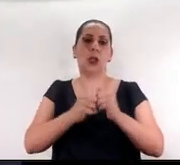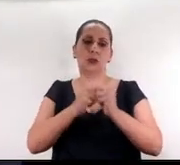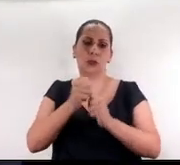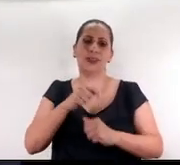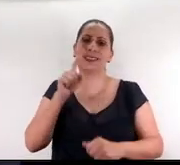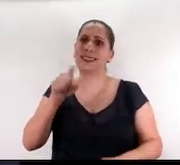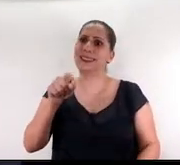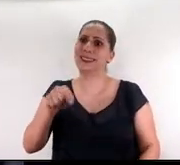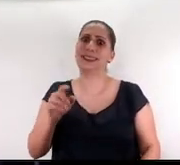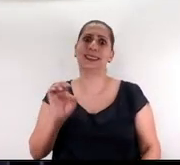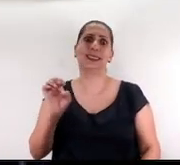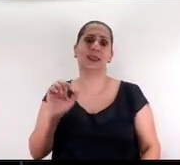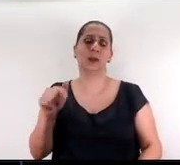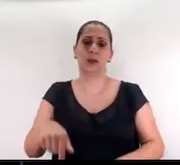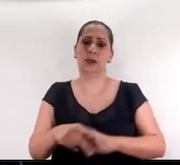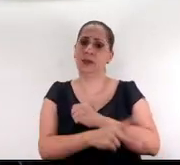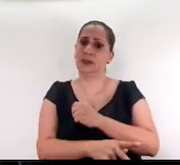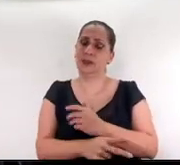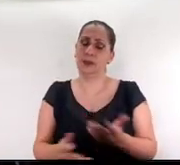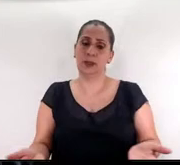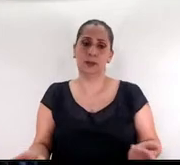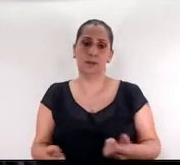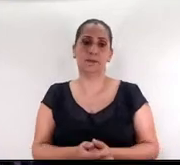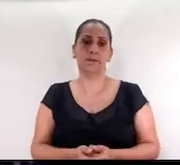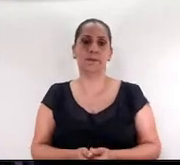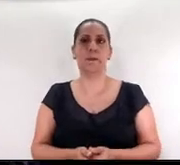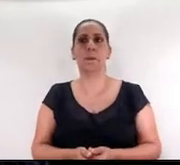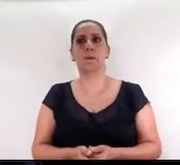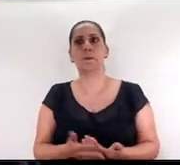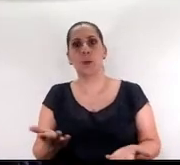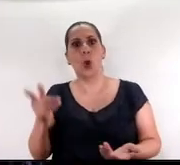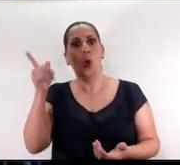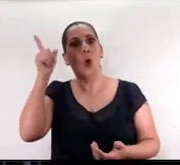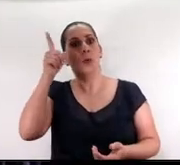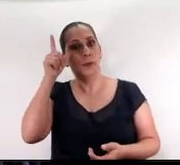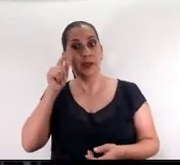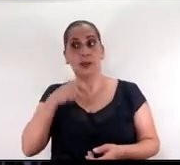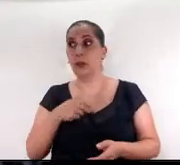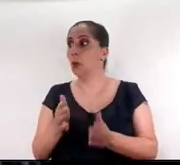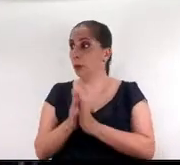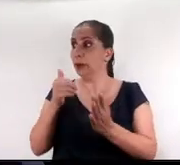necesita este país. Y bueno, obviamente me toca